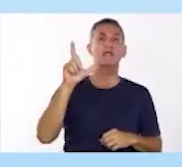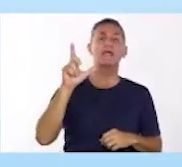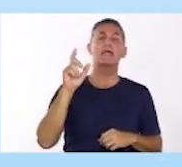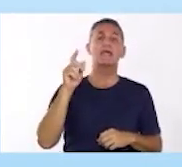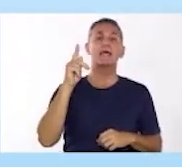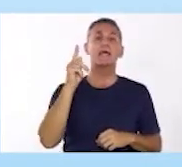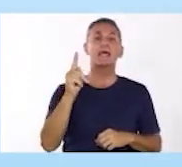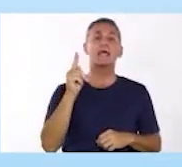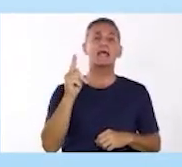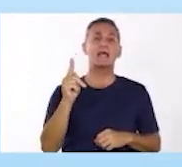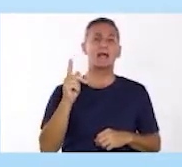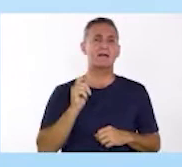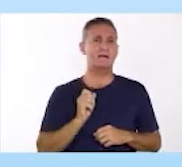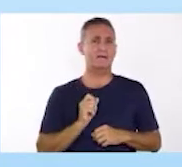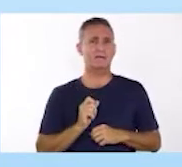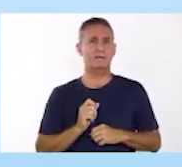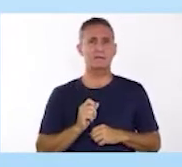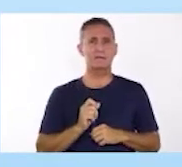ver esas